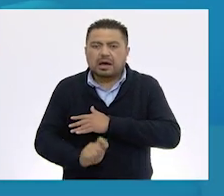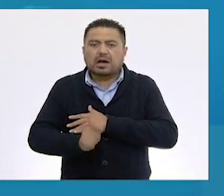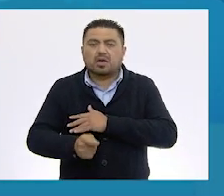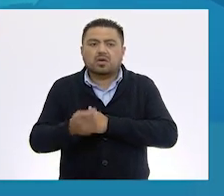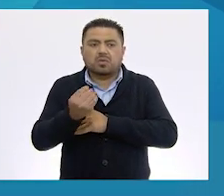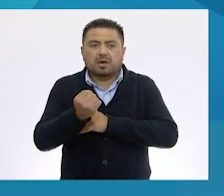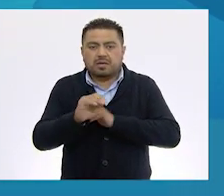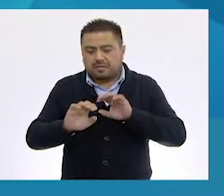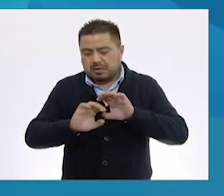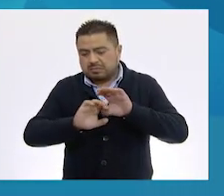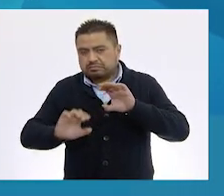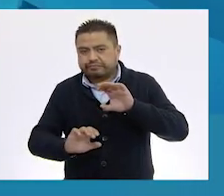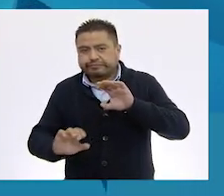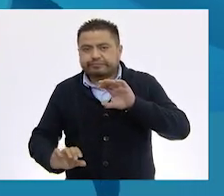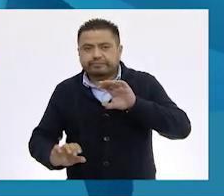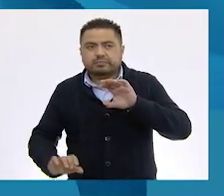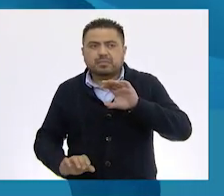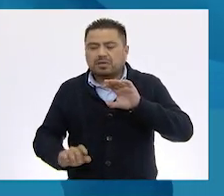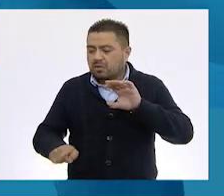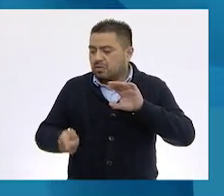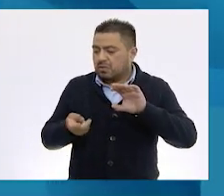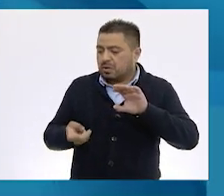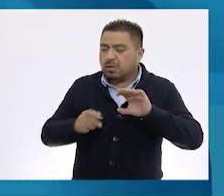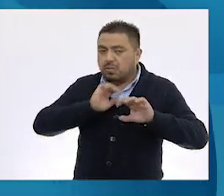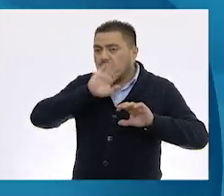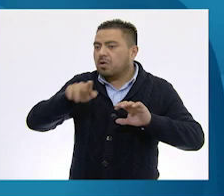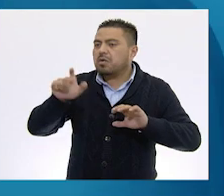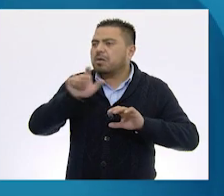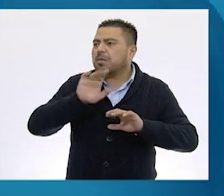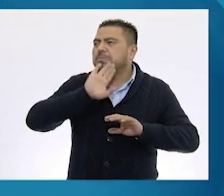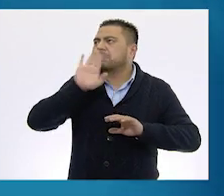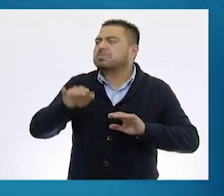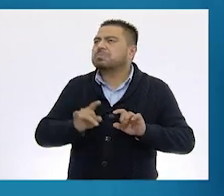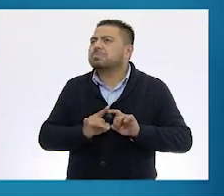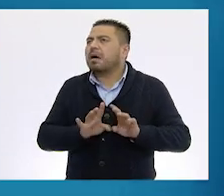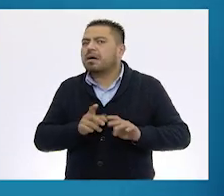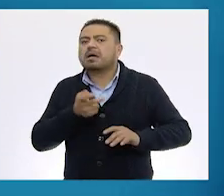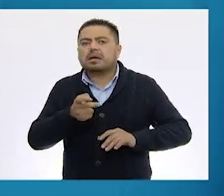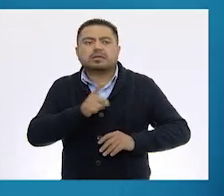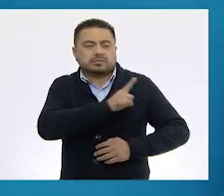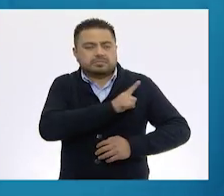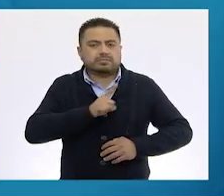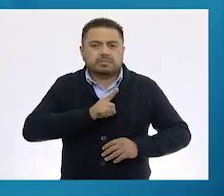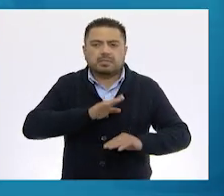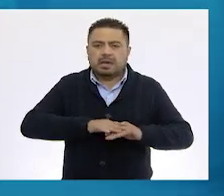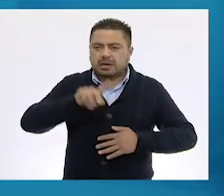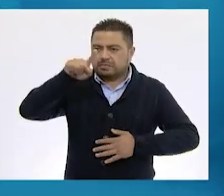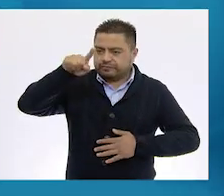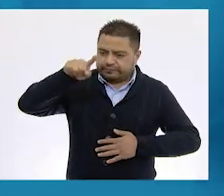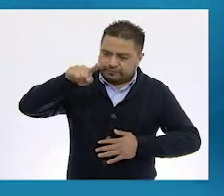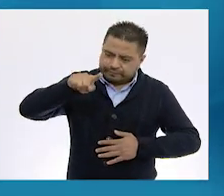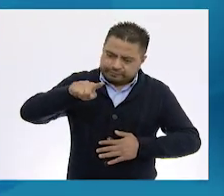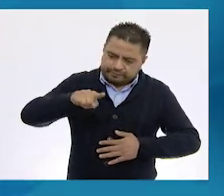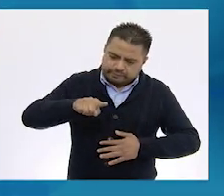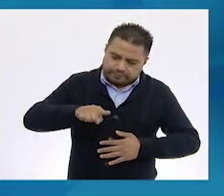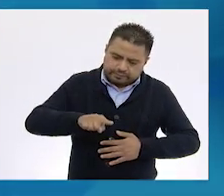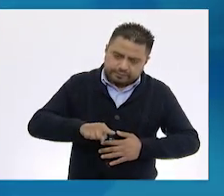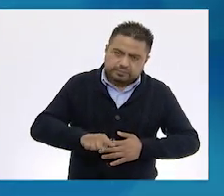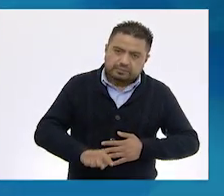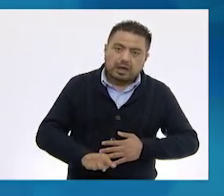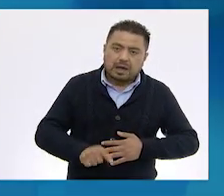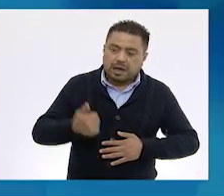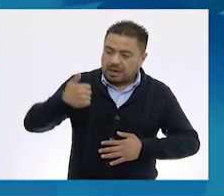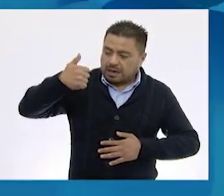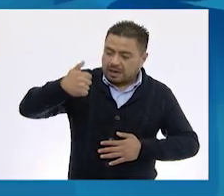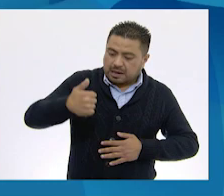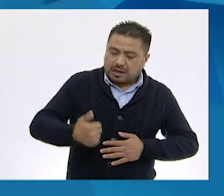pisos. Entonces el muerto, cuando moría, tenía que ir descendiendo por cada uno